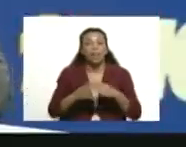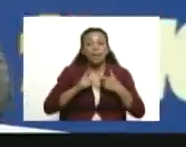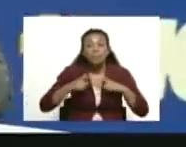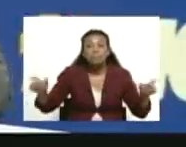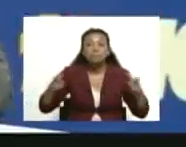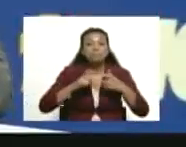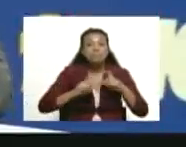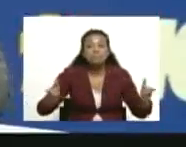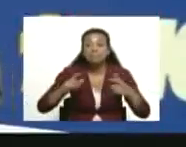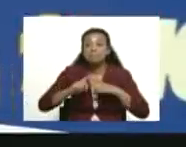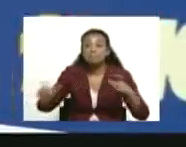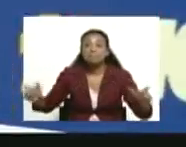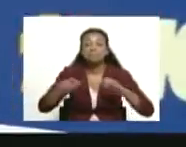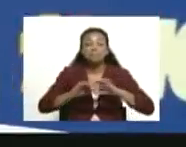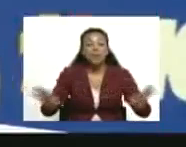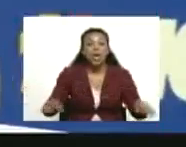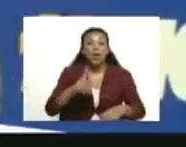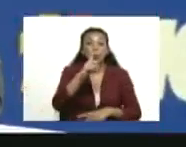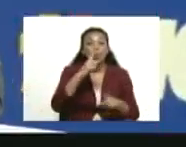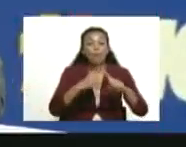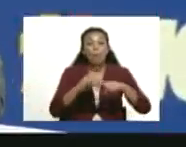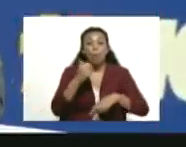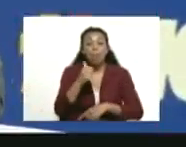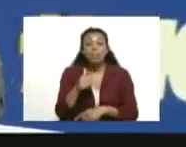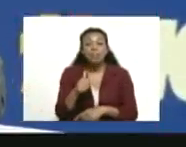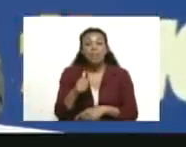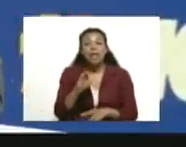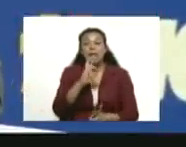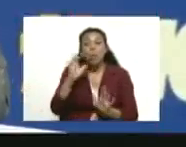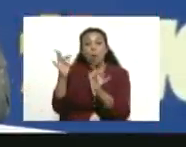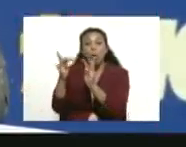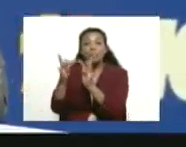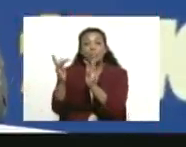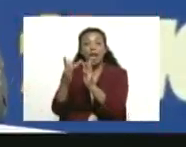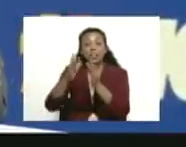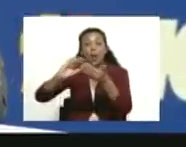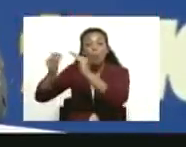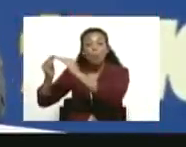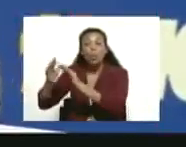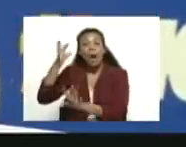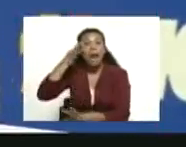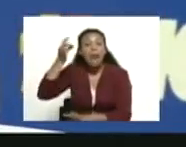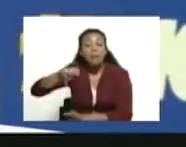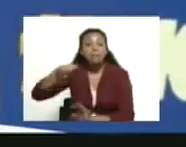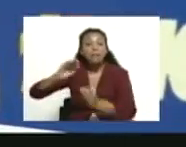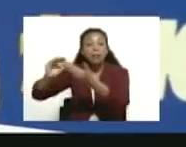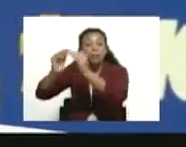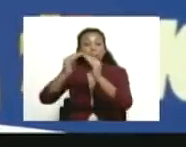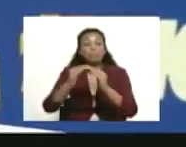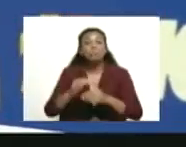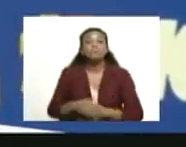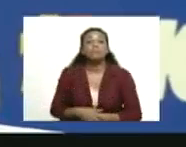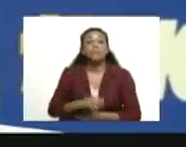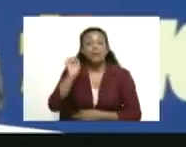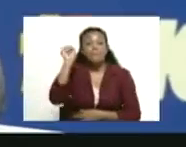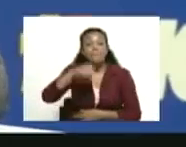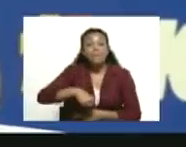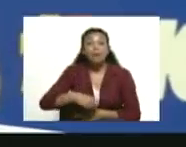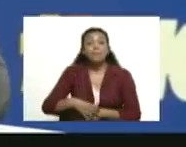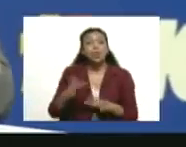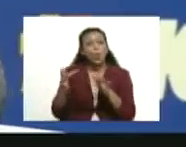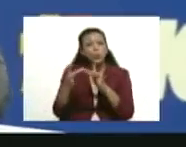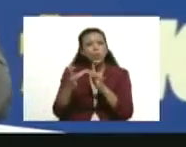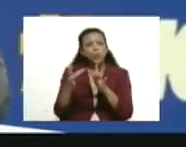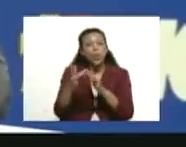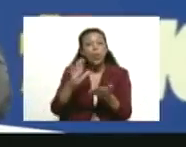Sí. Y el 1x10 nos conecta directo con el problema, nos conecta directo con la comunidad. Nos conecta